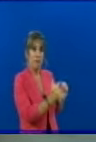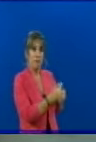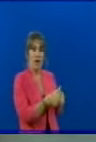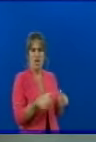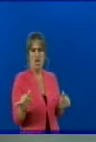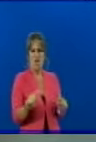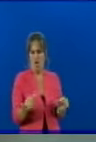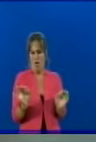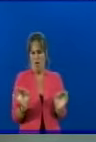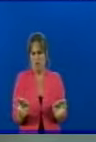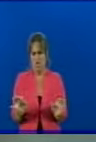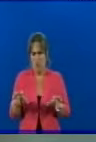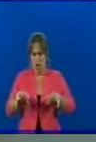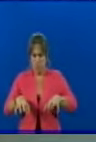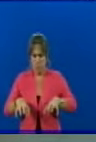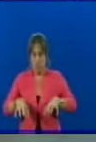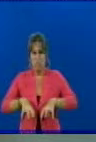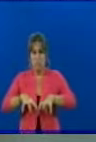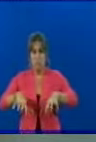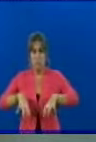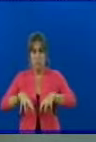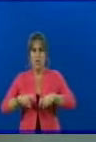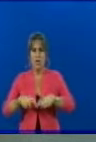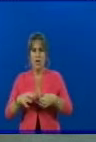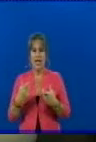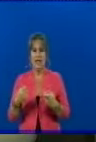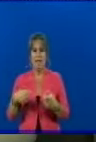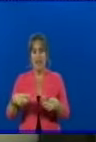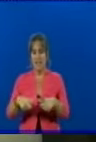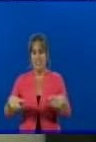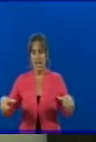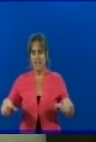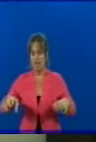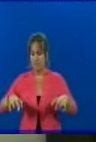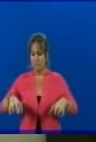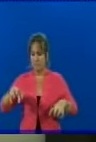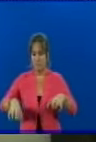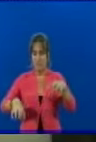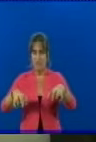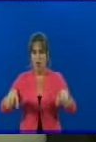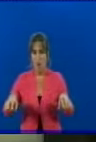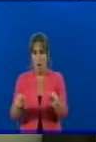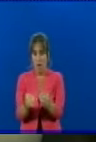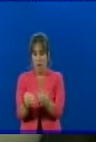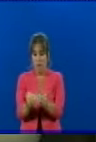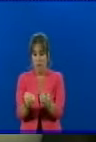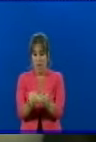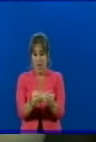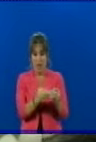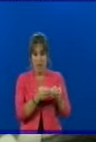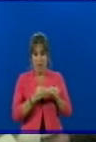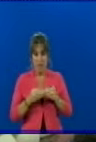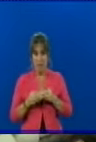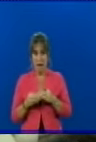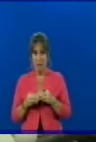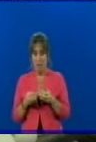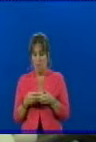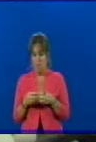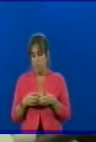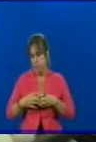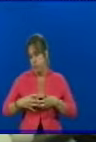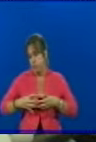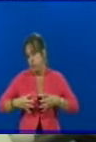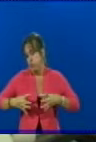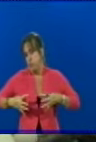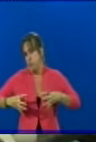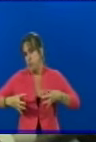gramaje. Lo que pasa es que hay un problema de hidratación en el sartén, que es como están pegados uno con el otro, uno tiende a desarrollar